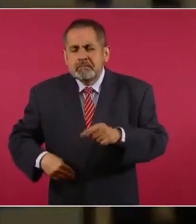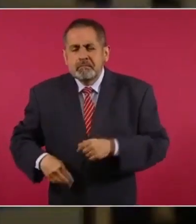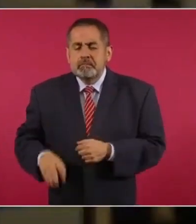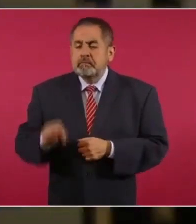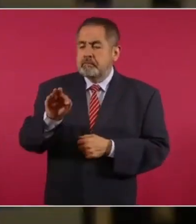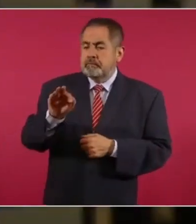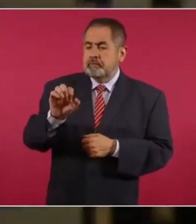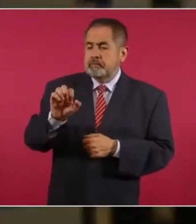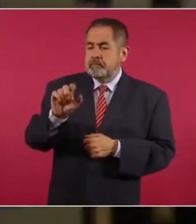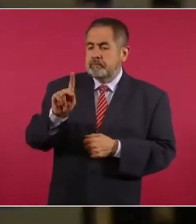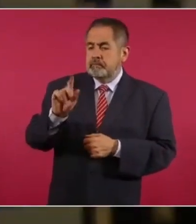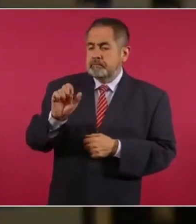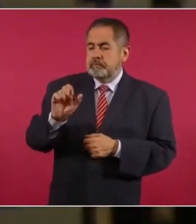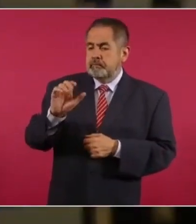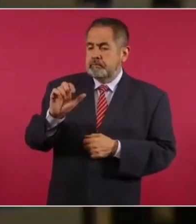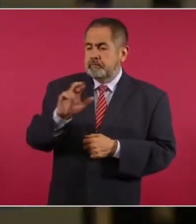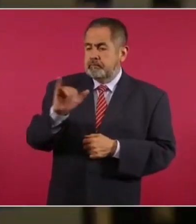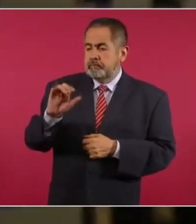Felipe Carrillo Puerto.